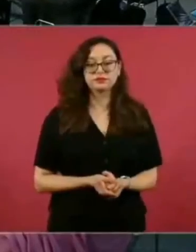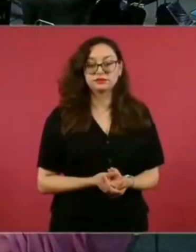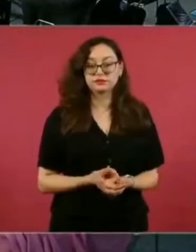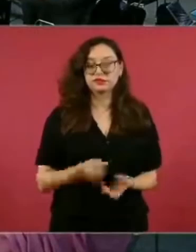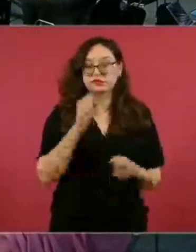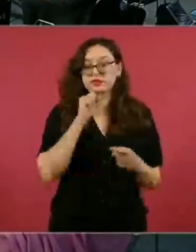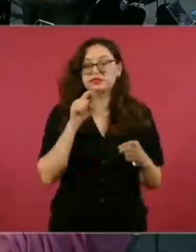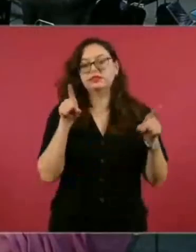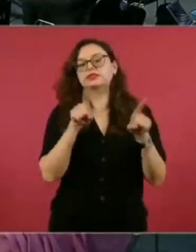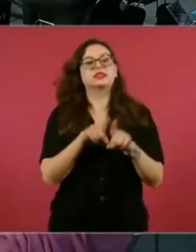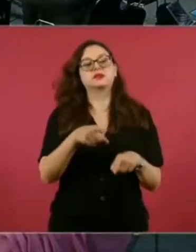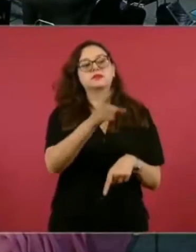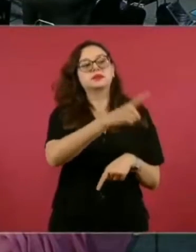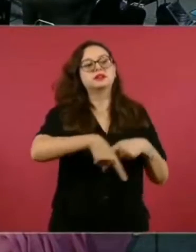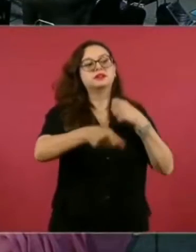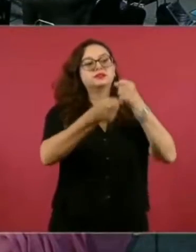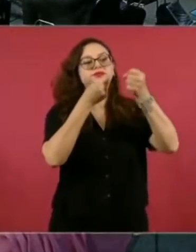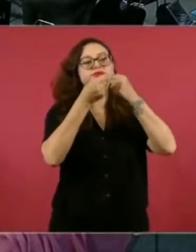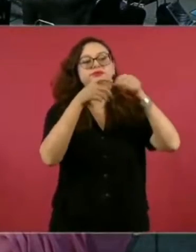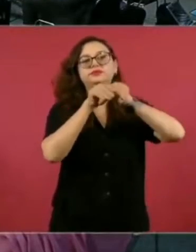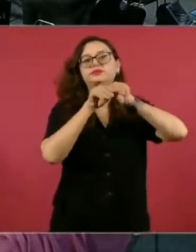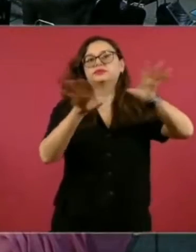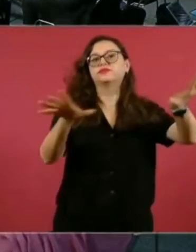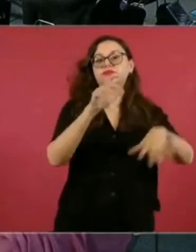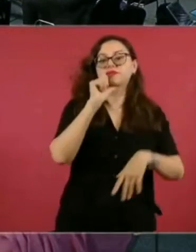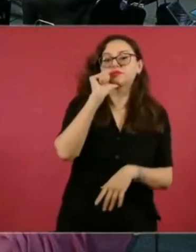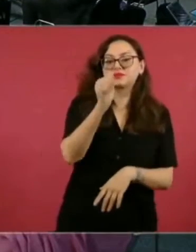avanzado bastante.